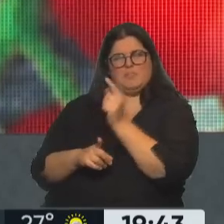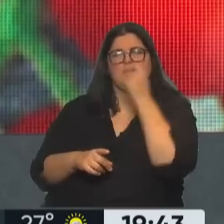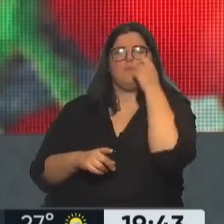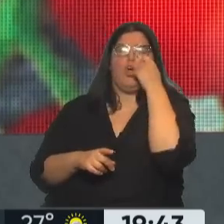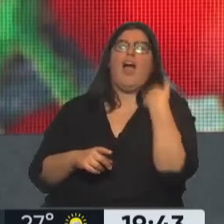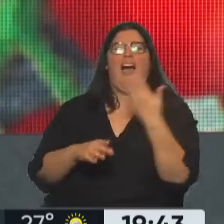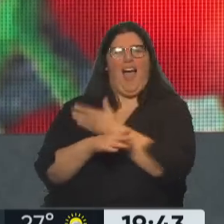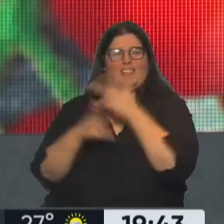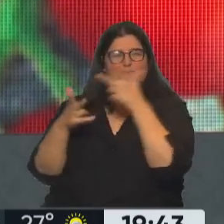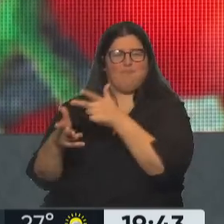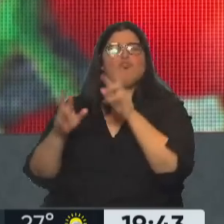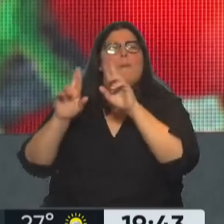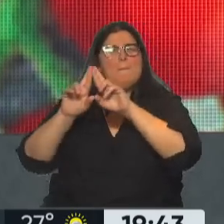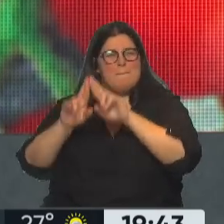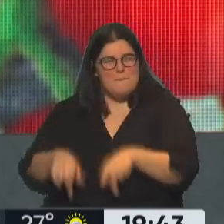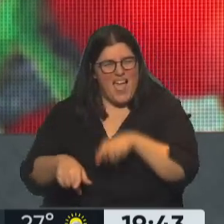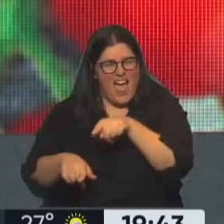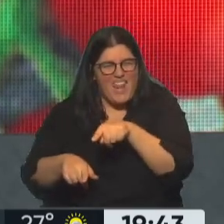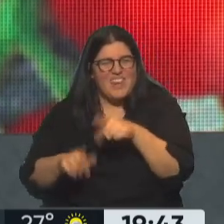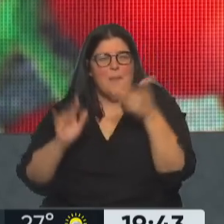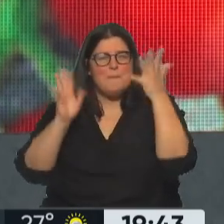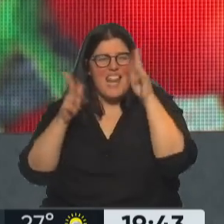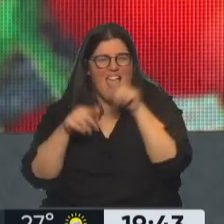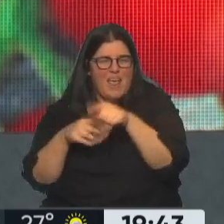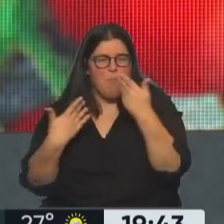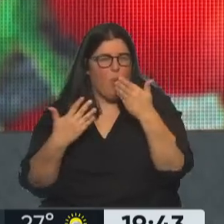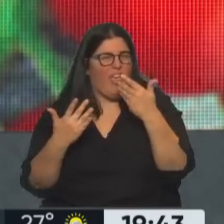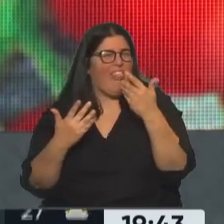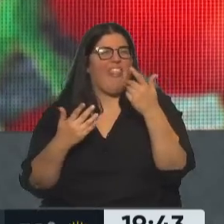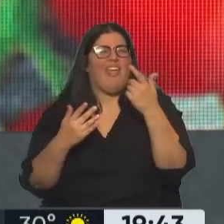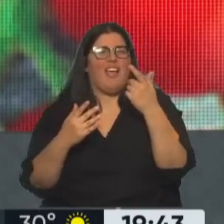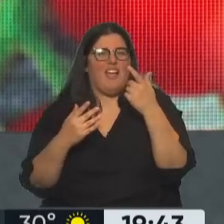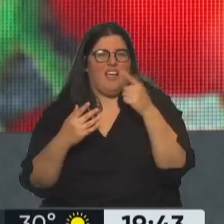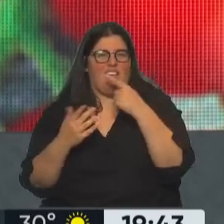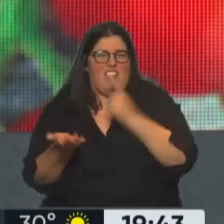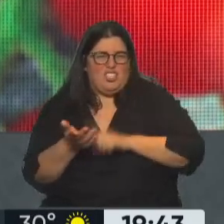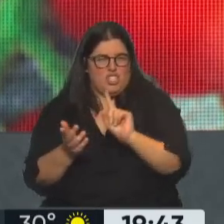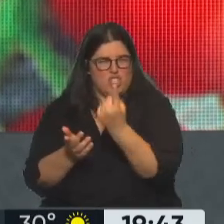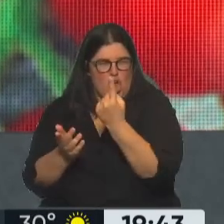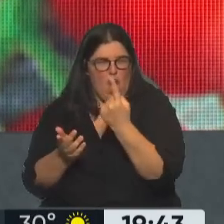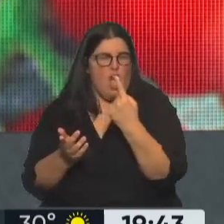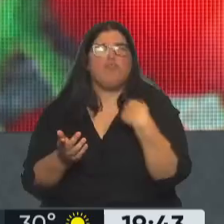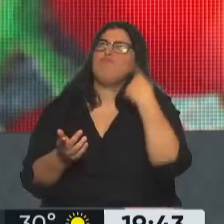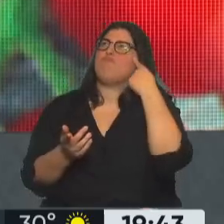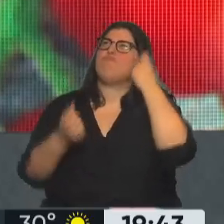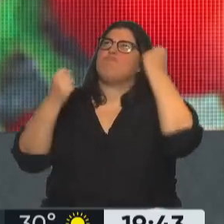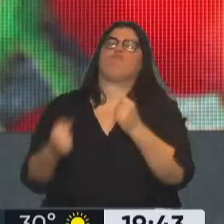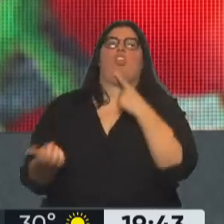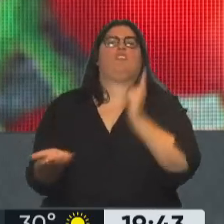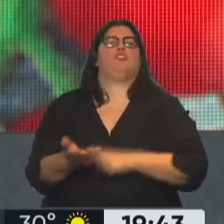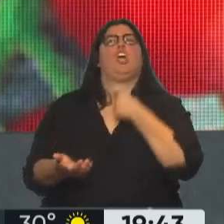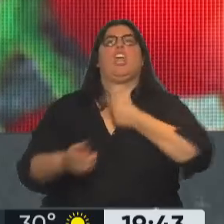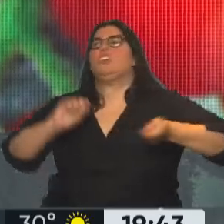decía al principio, ¿se puede hacer sin el guiño de Estados Unidos? ¿Puede ser unilateral que Milei se llegue, se siente y dice, voy a